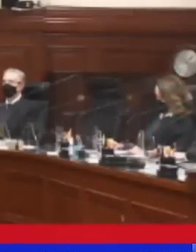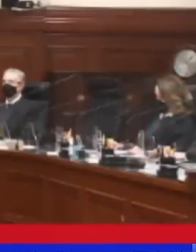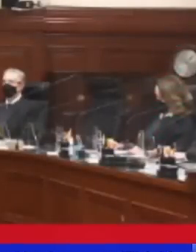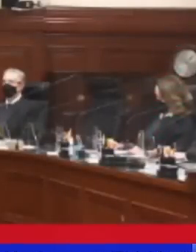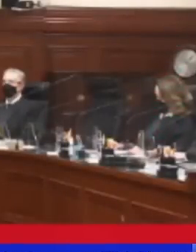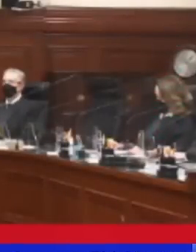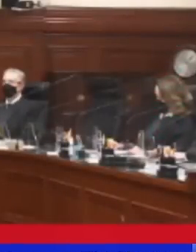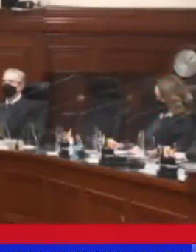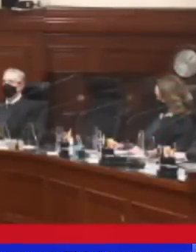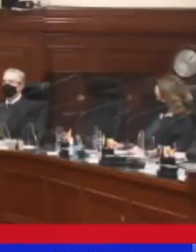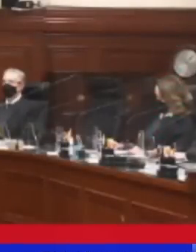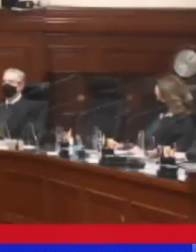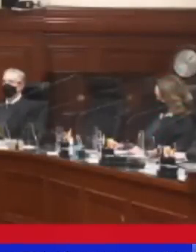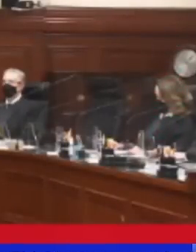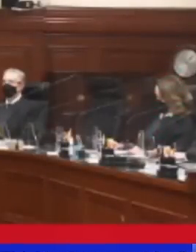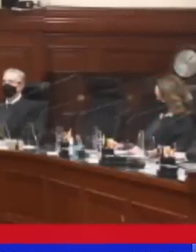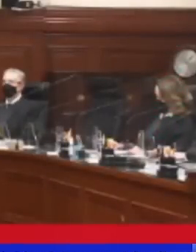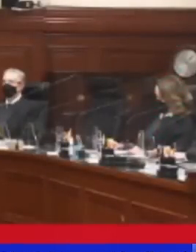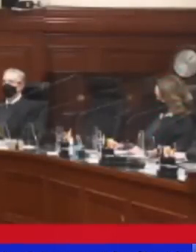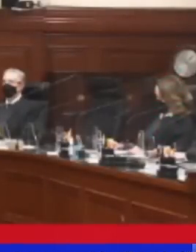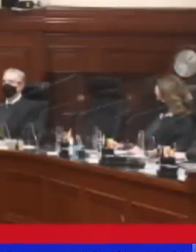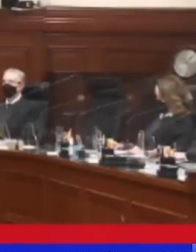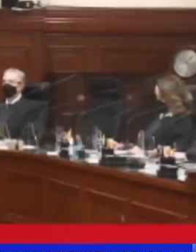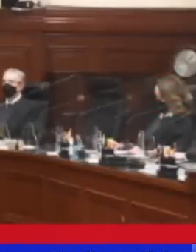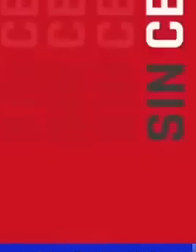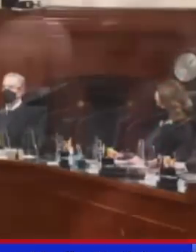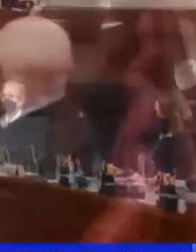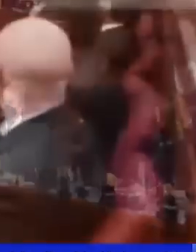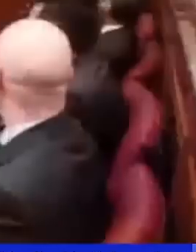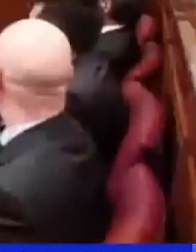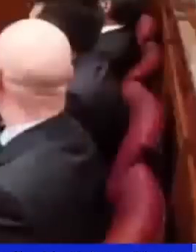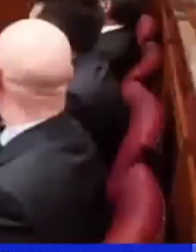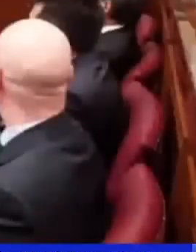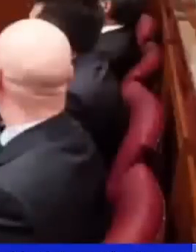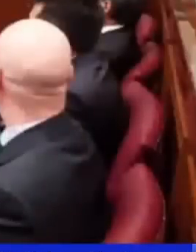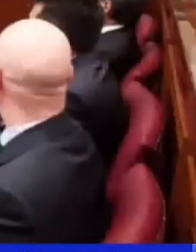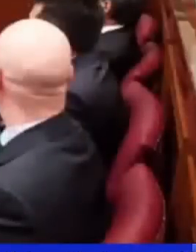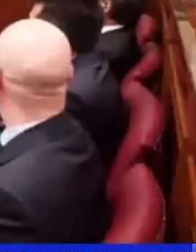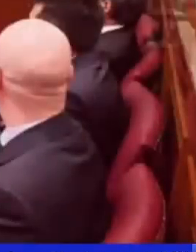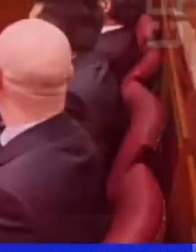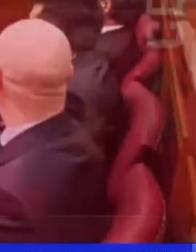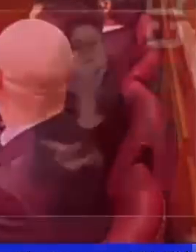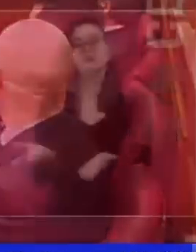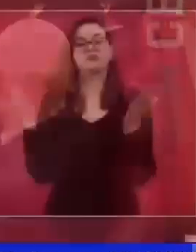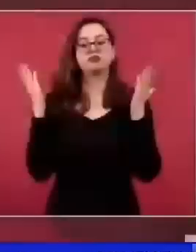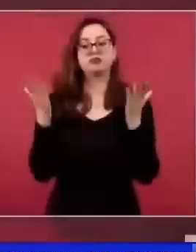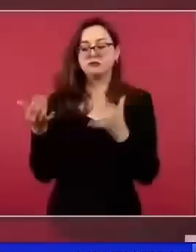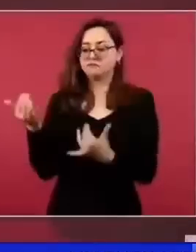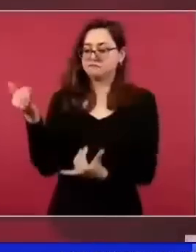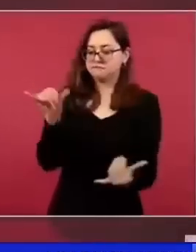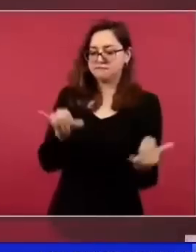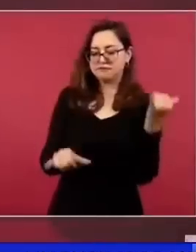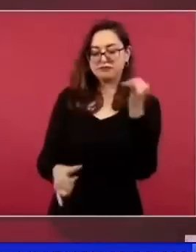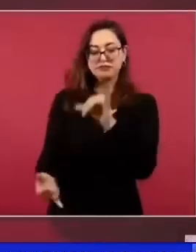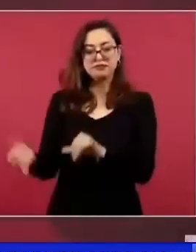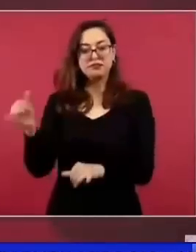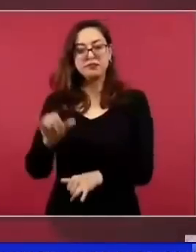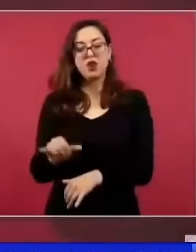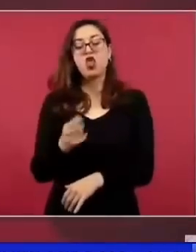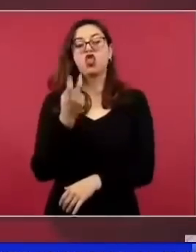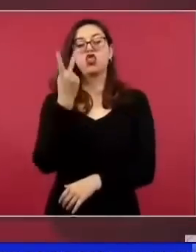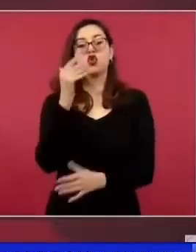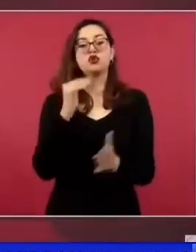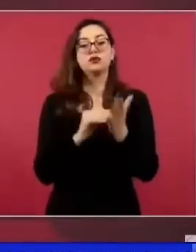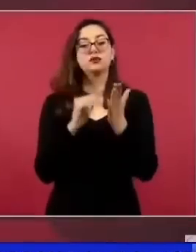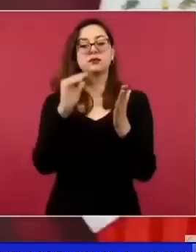de la Corte que haya ayudado al pueblo. No hay nada, no, al contrario, dijo el presidente. Ya llevamos el voto del